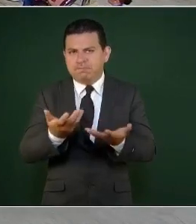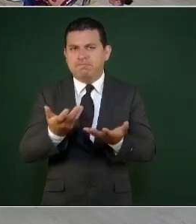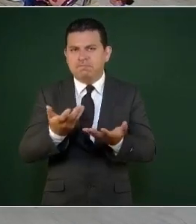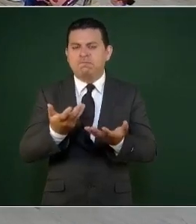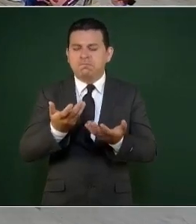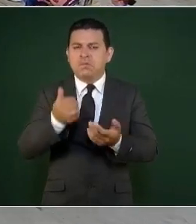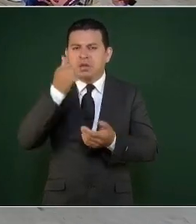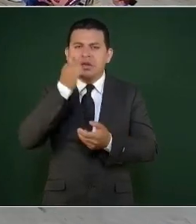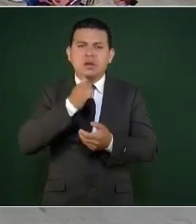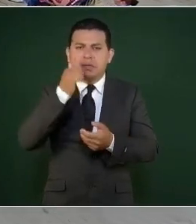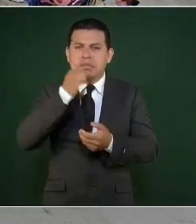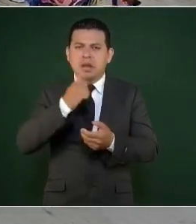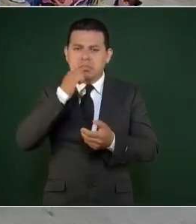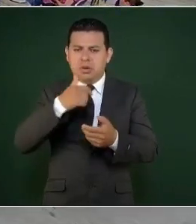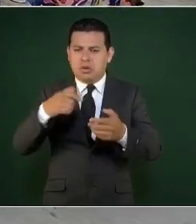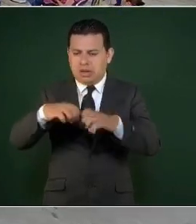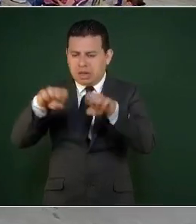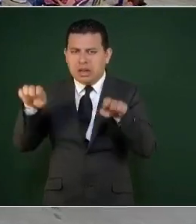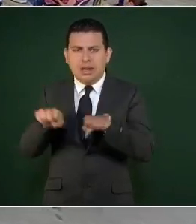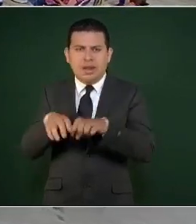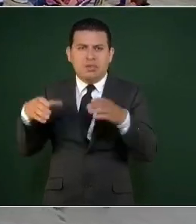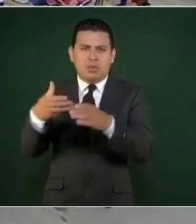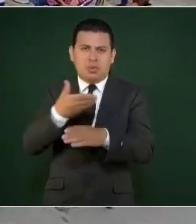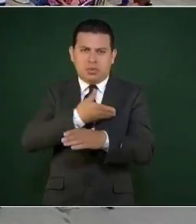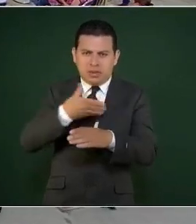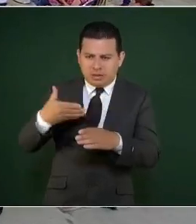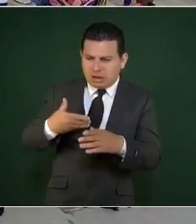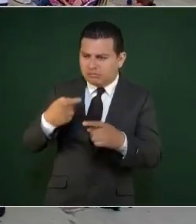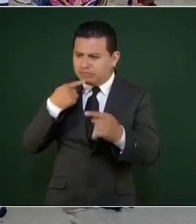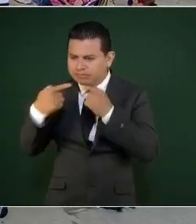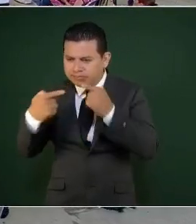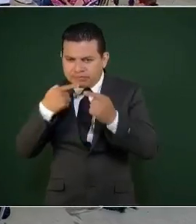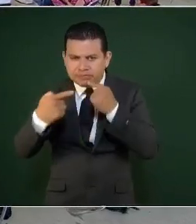con su gabinete de seguridad